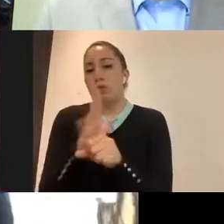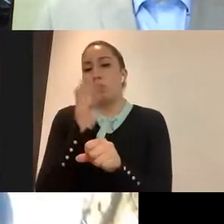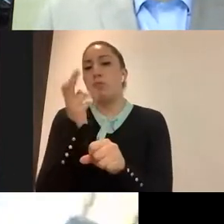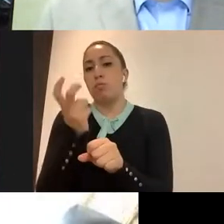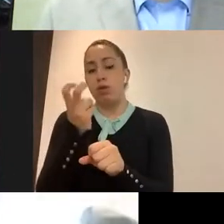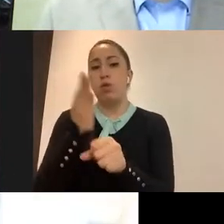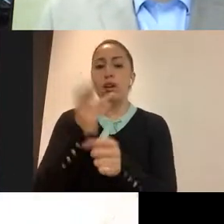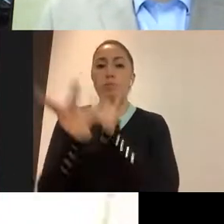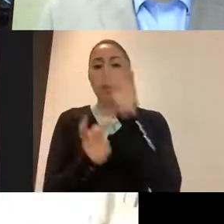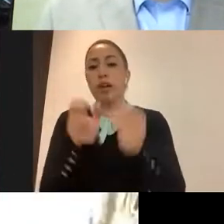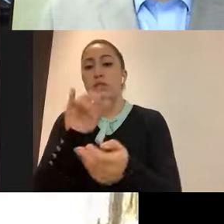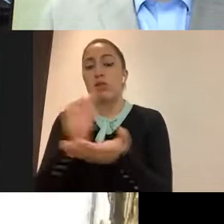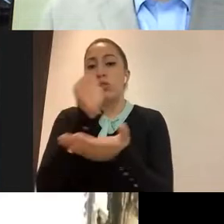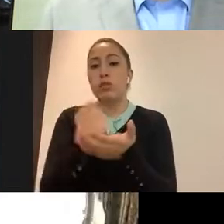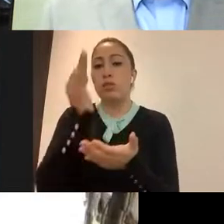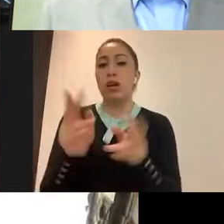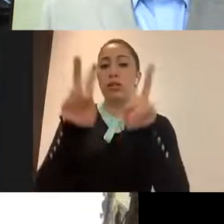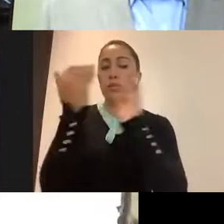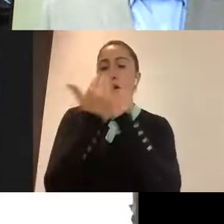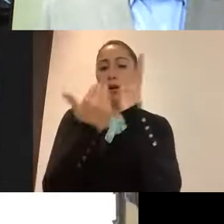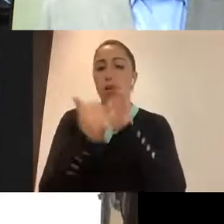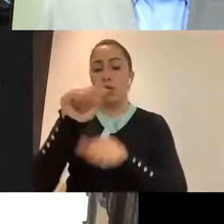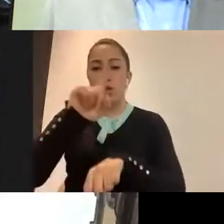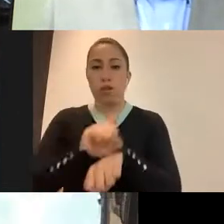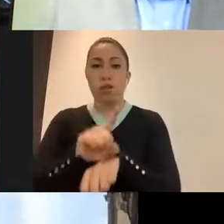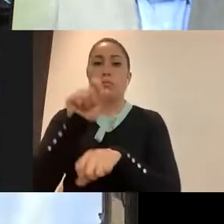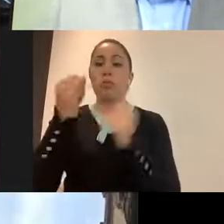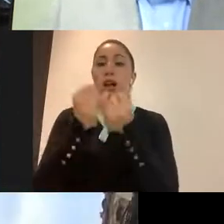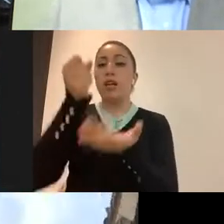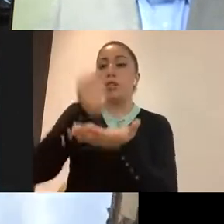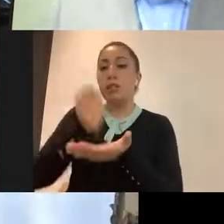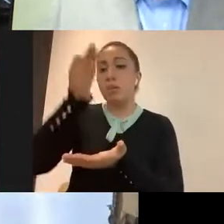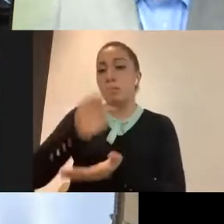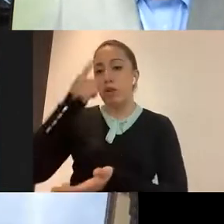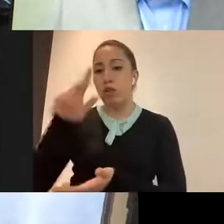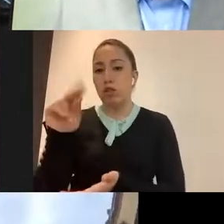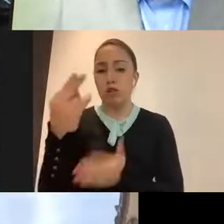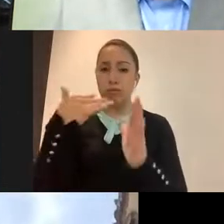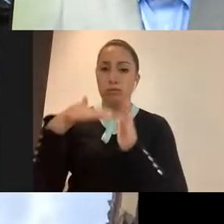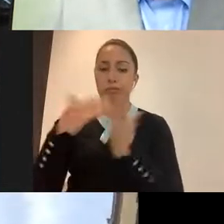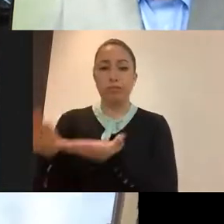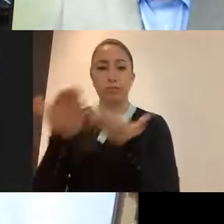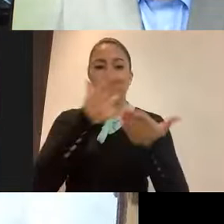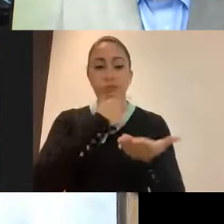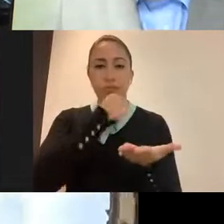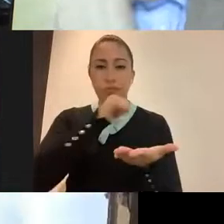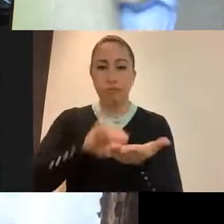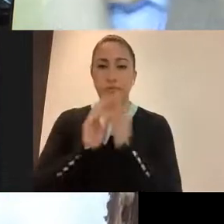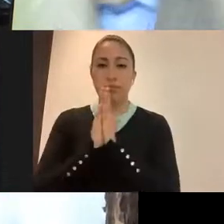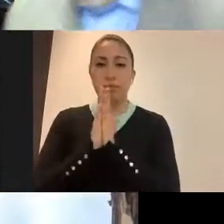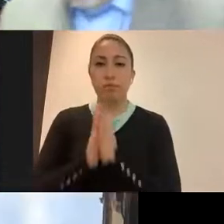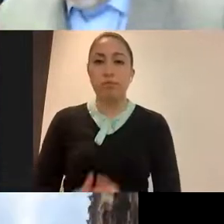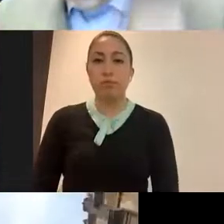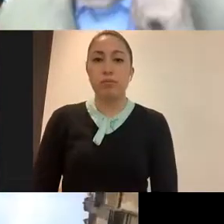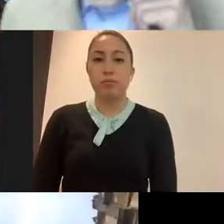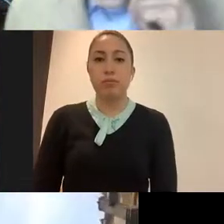ustedes, y si es de aprobarse y de dispensarse en un solo acto. Adelante, secretario, si es tan amable.